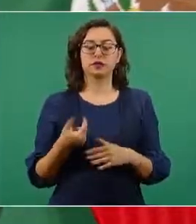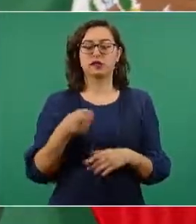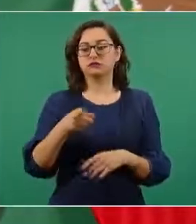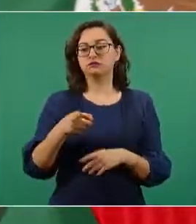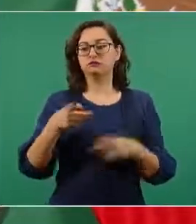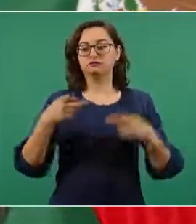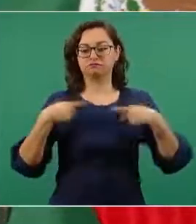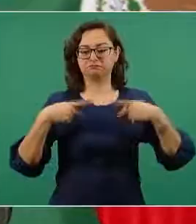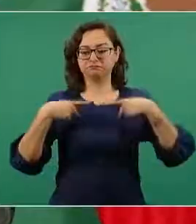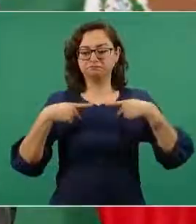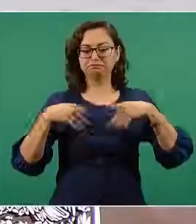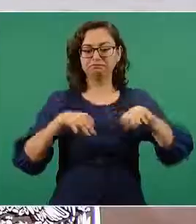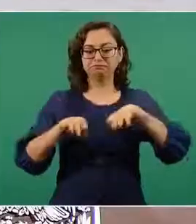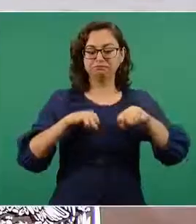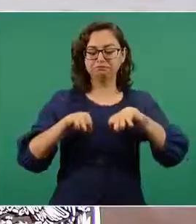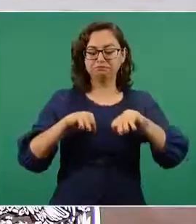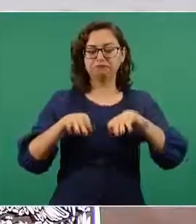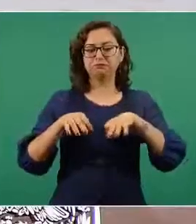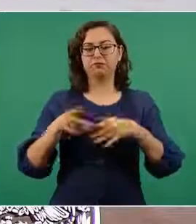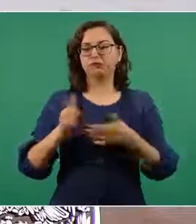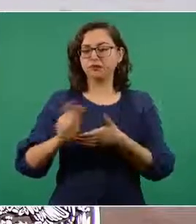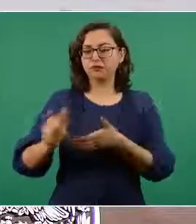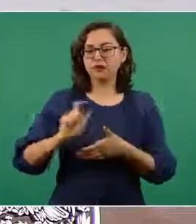los empresarios para que